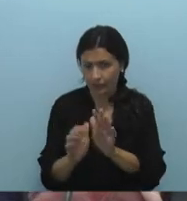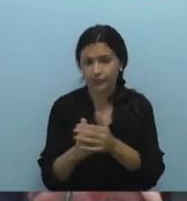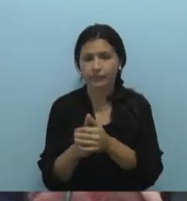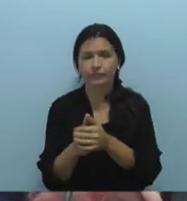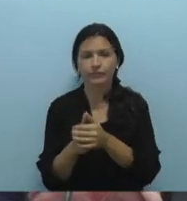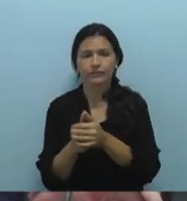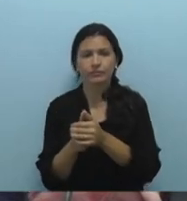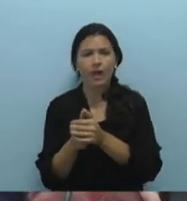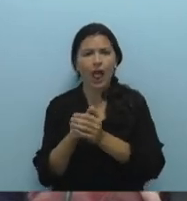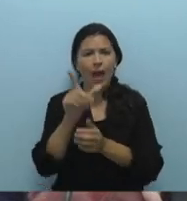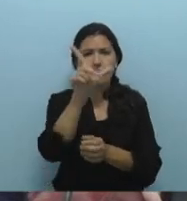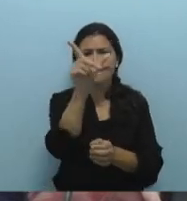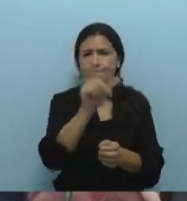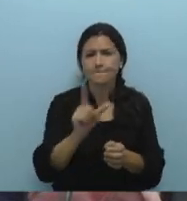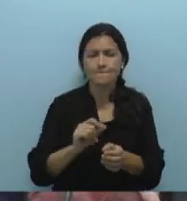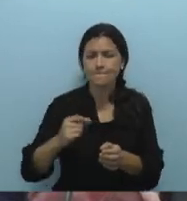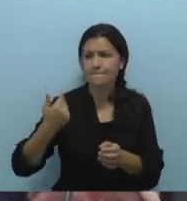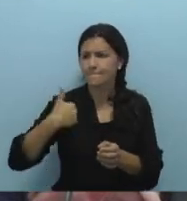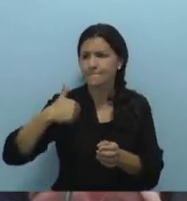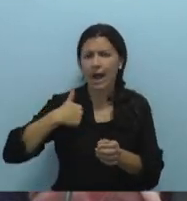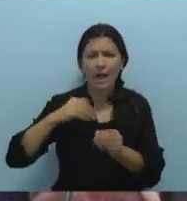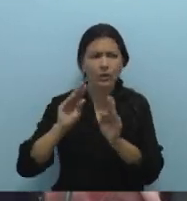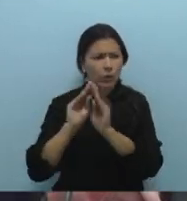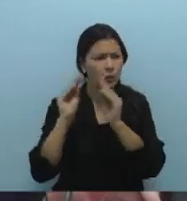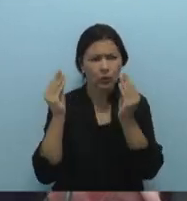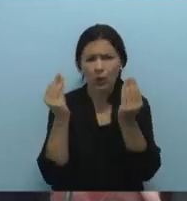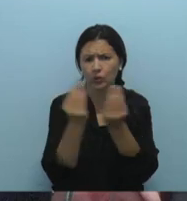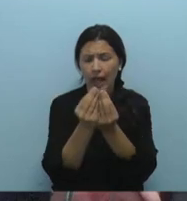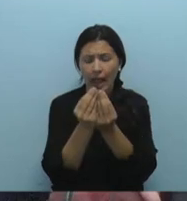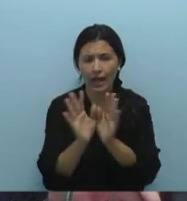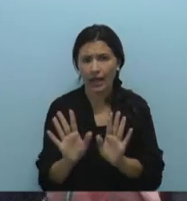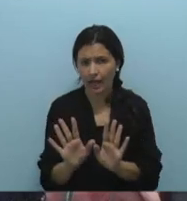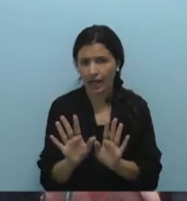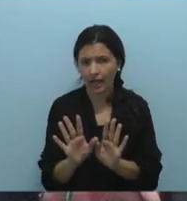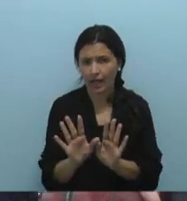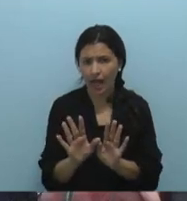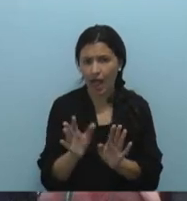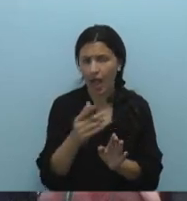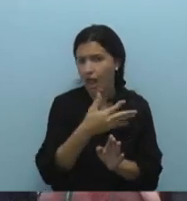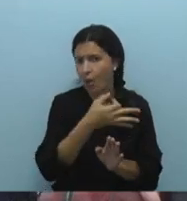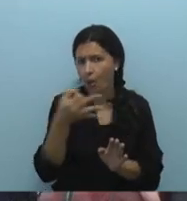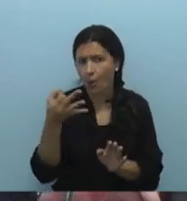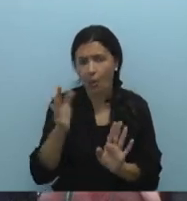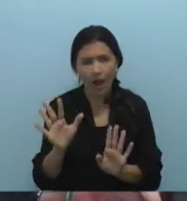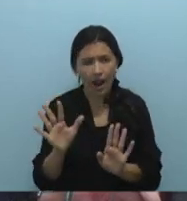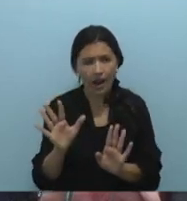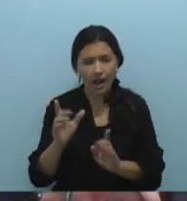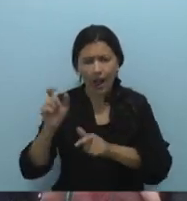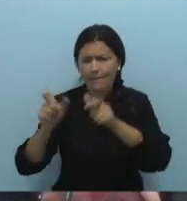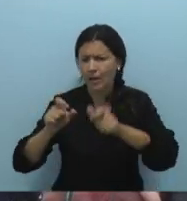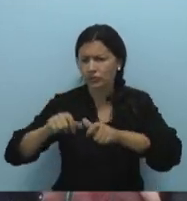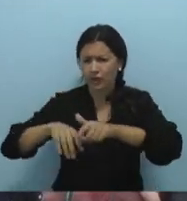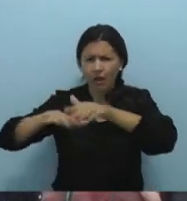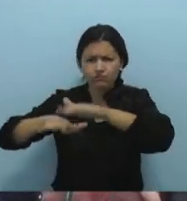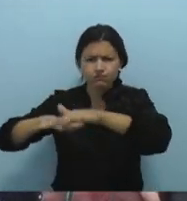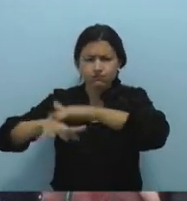se replicó en todo el país y a la comunidad de mi ciudad, la ciudad de Rosario, acompañando el reclamo, diciendo